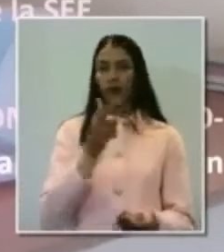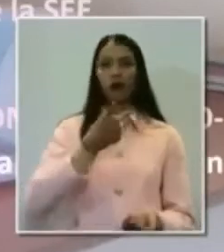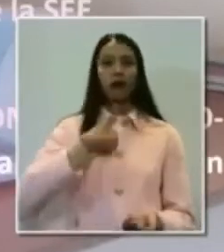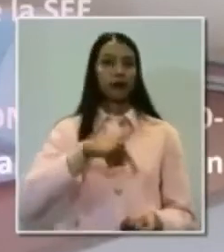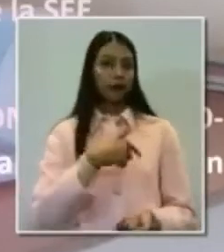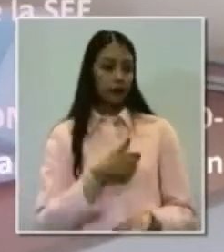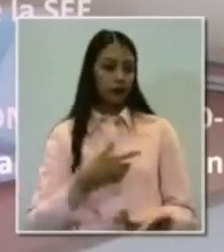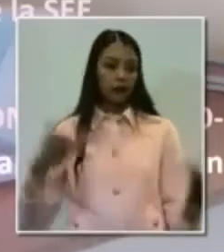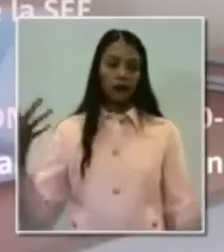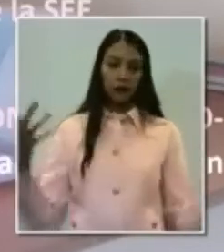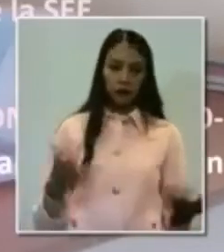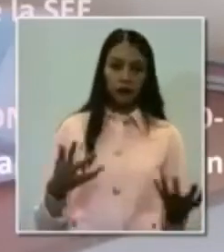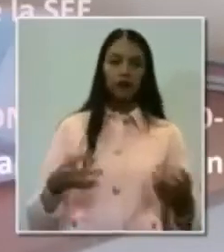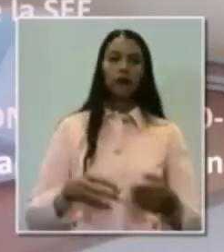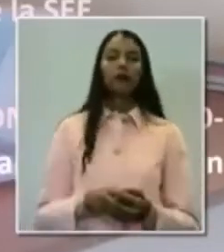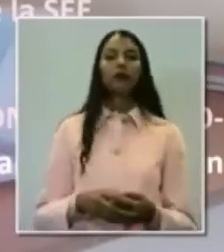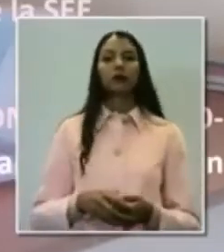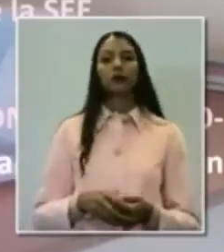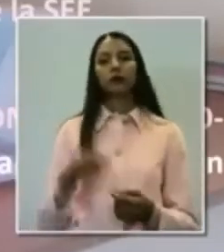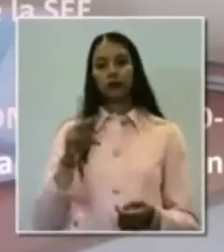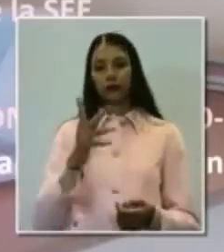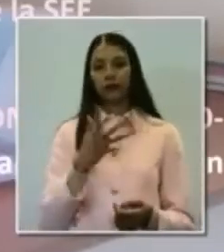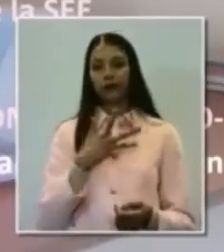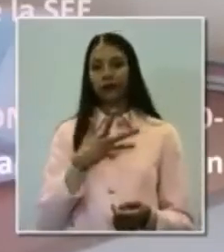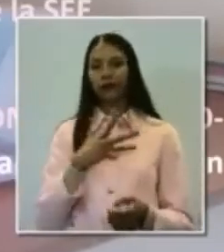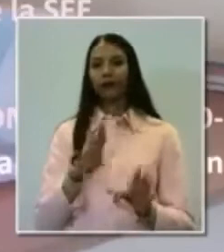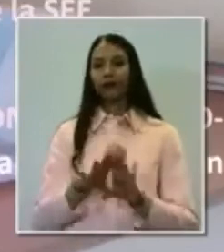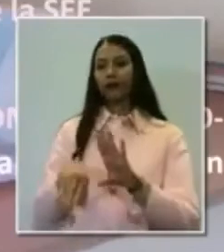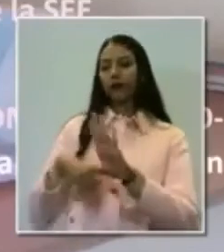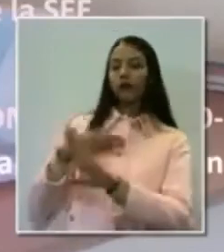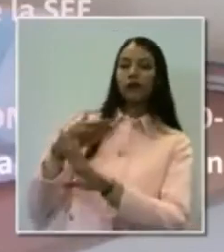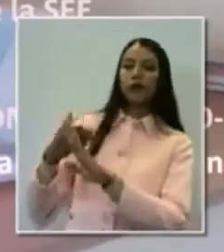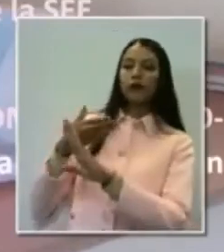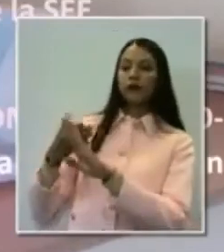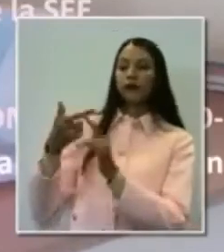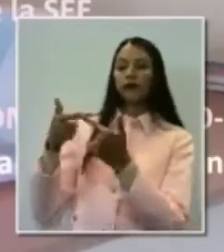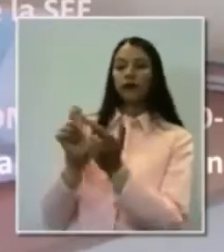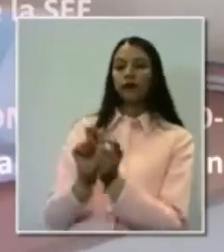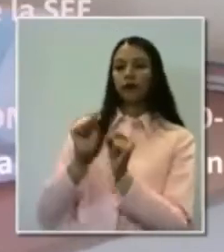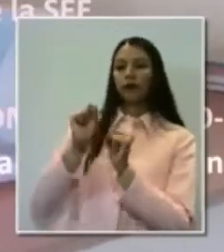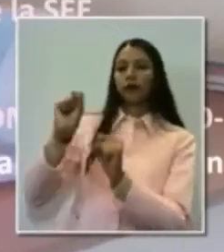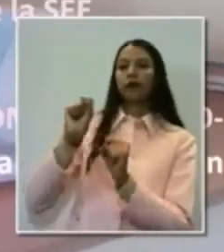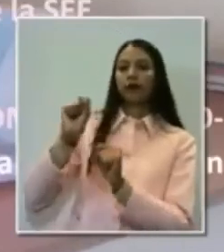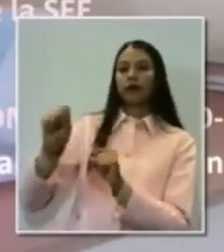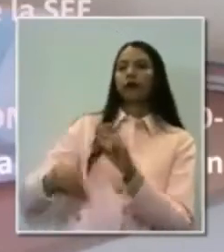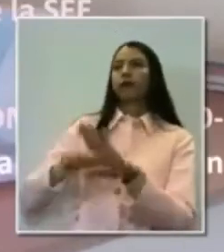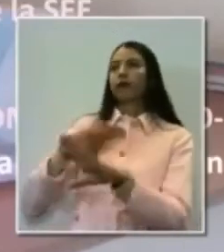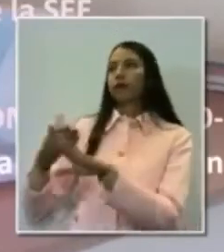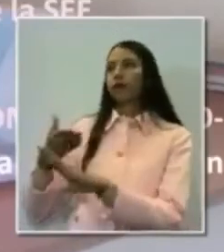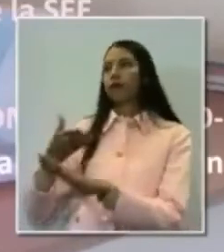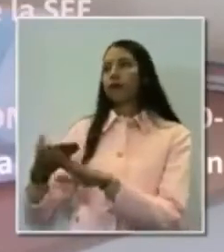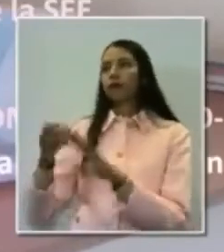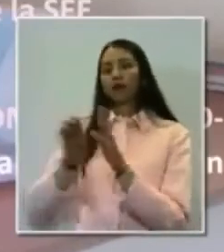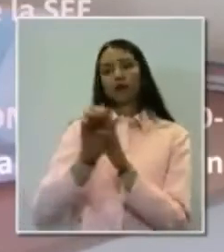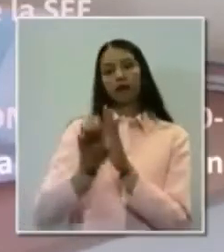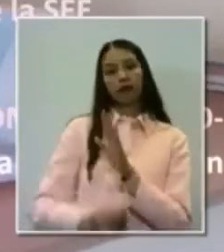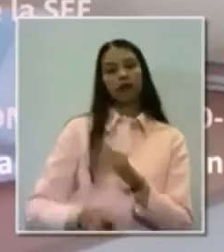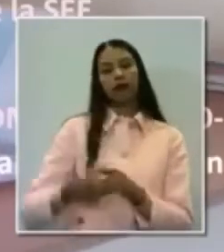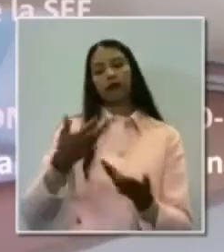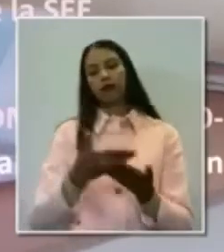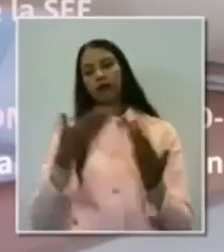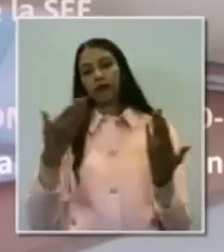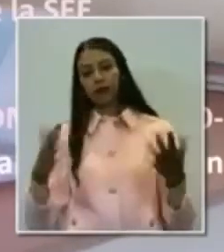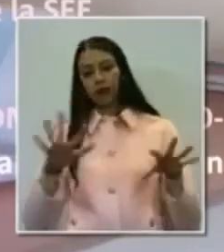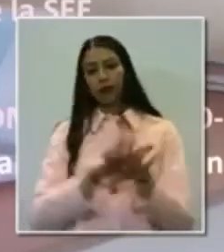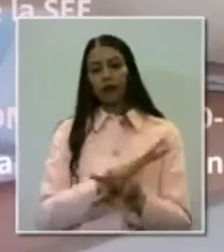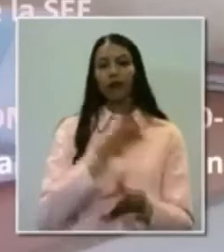nosotros los realizamos, pero existen las amenazas de los grupos sindicales. Por ejemplo, ahora que hablamos de los procesos